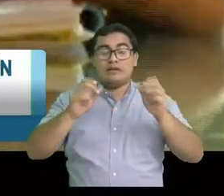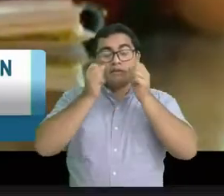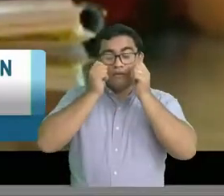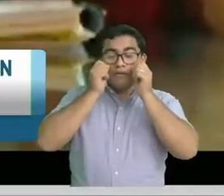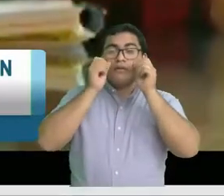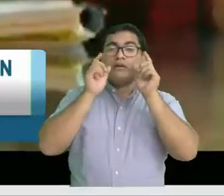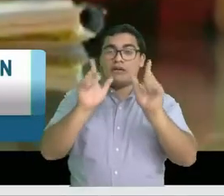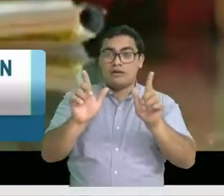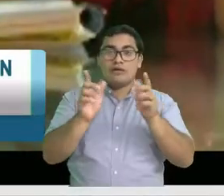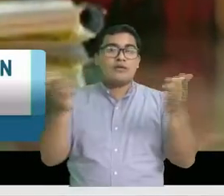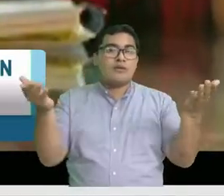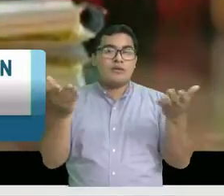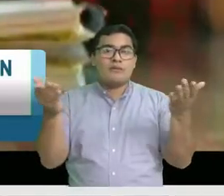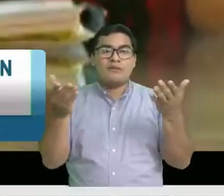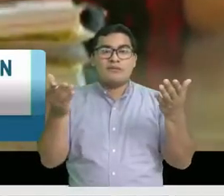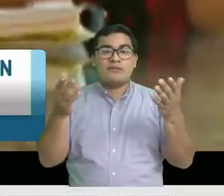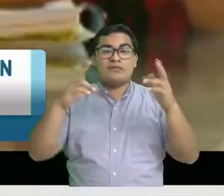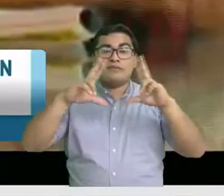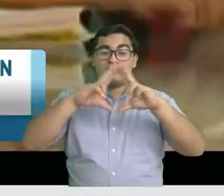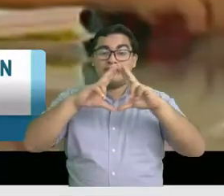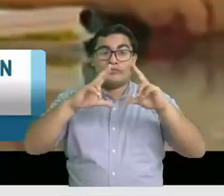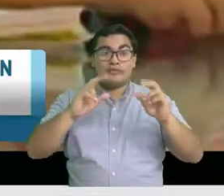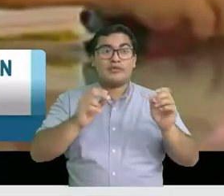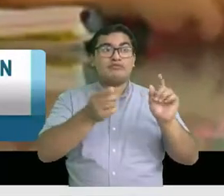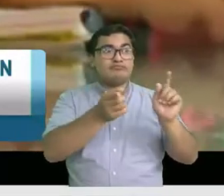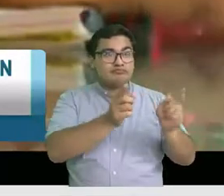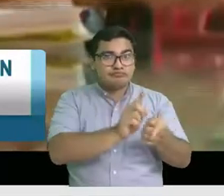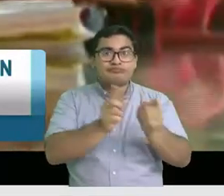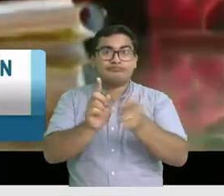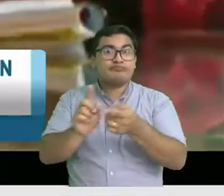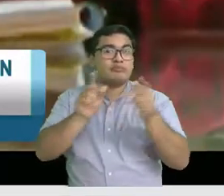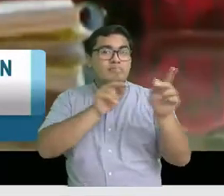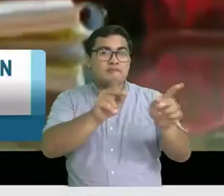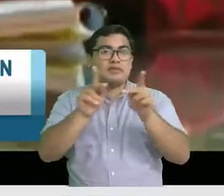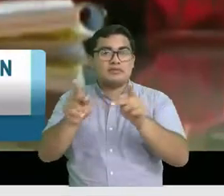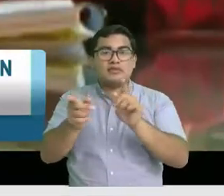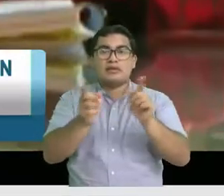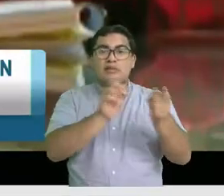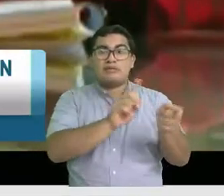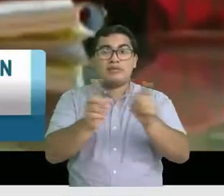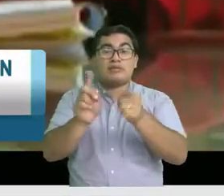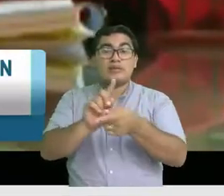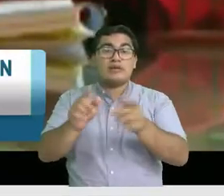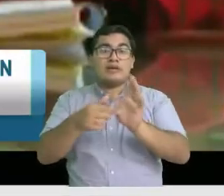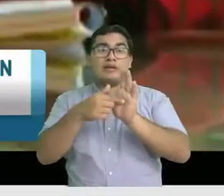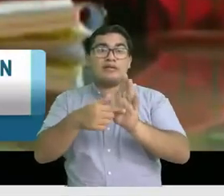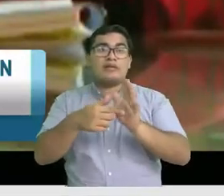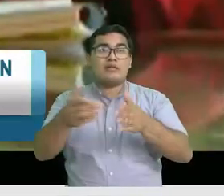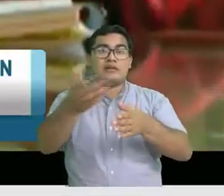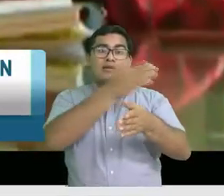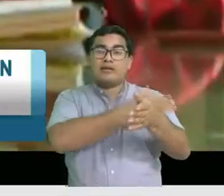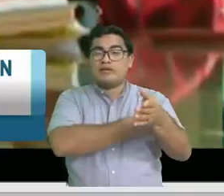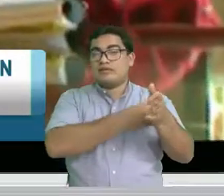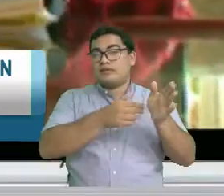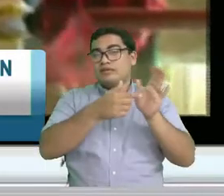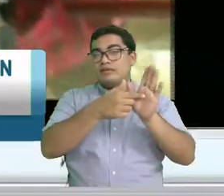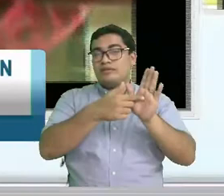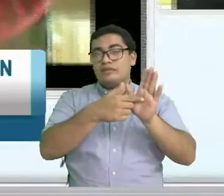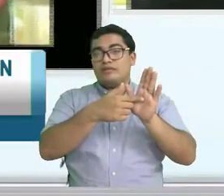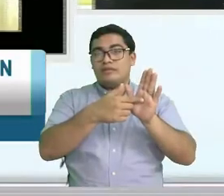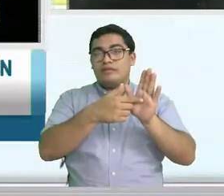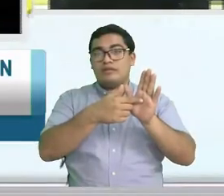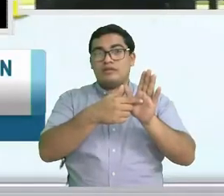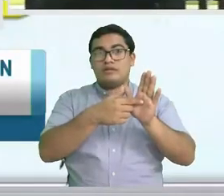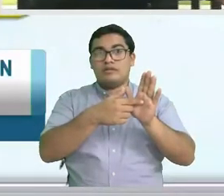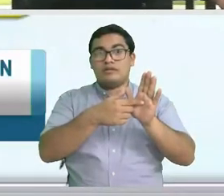le sorprendería cómo ha cambiado nuestra sociedad en los últimos 10 años, porque ya no existe Martín Callado, ni existe la